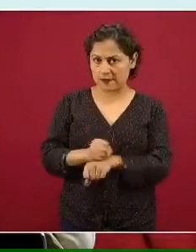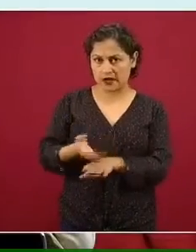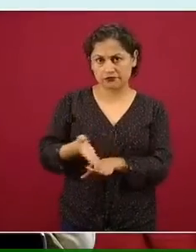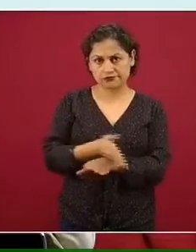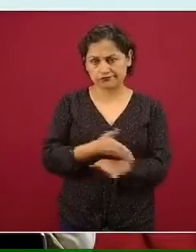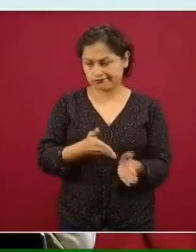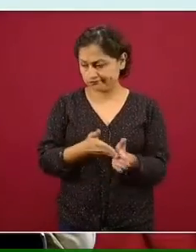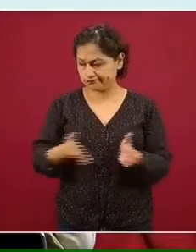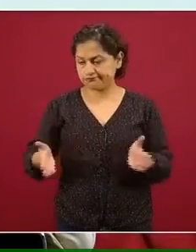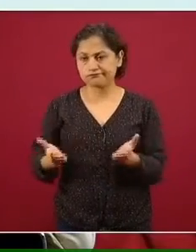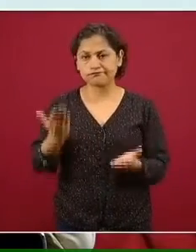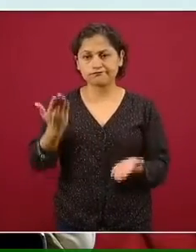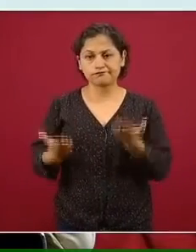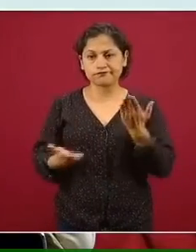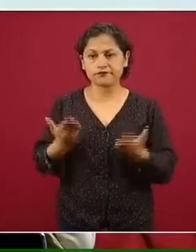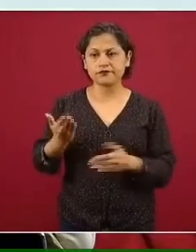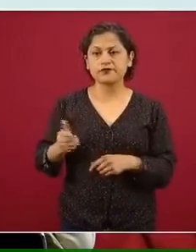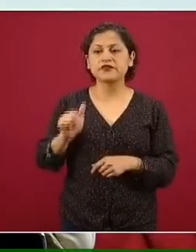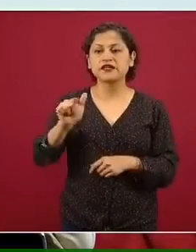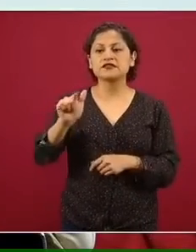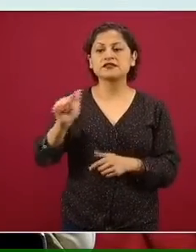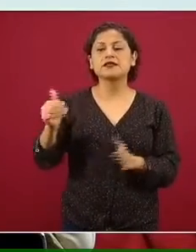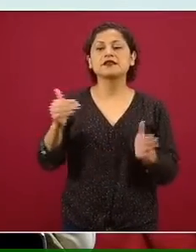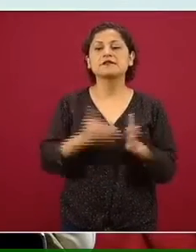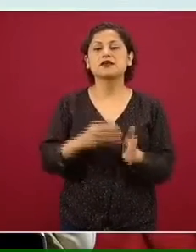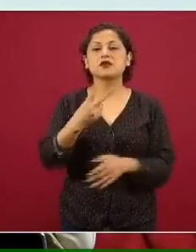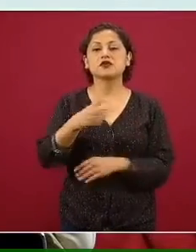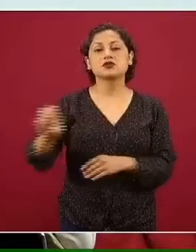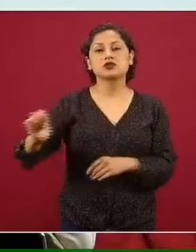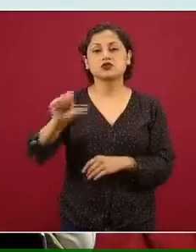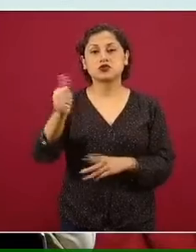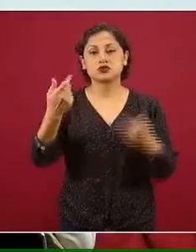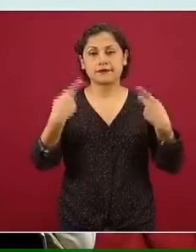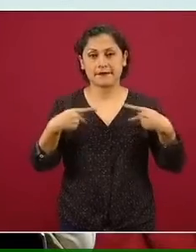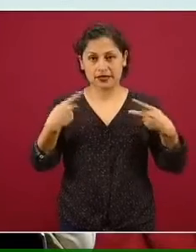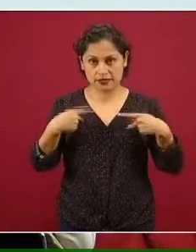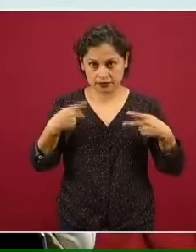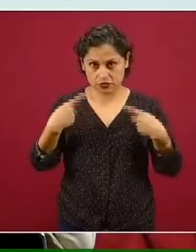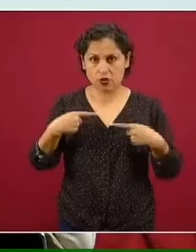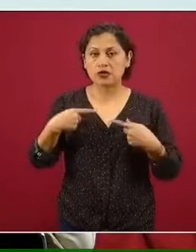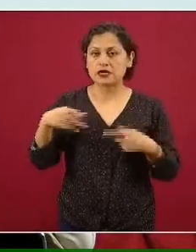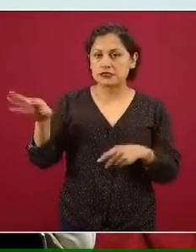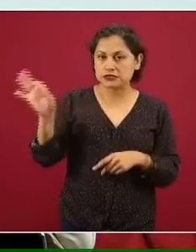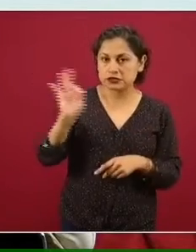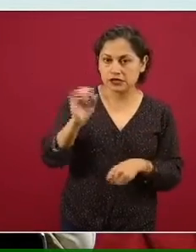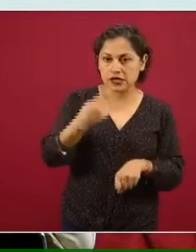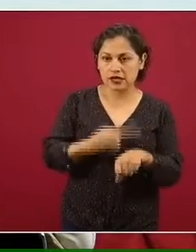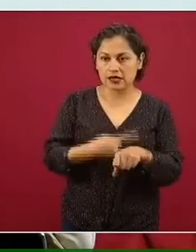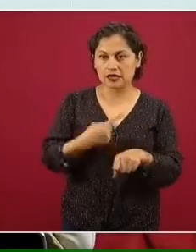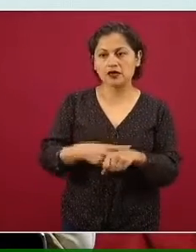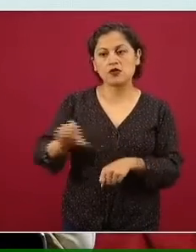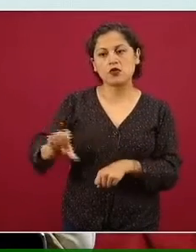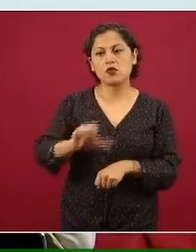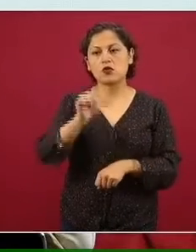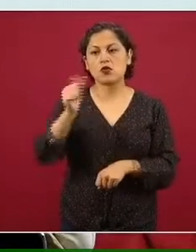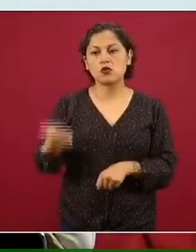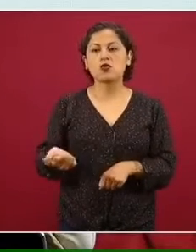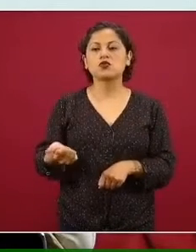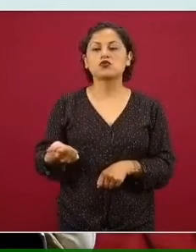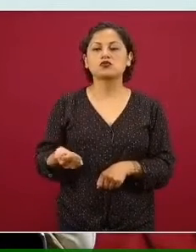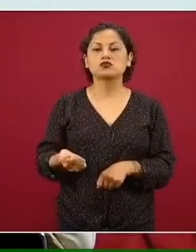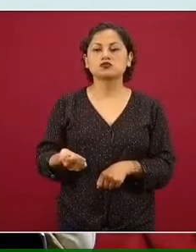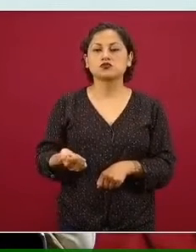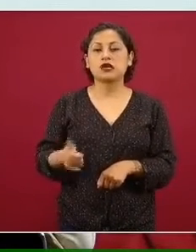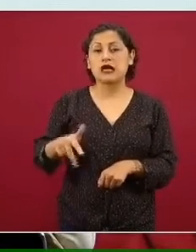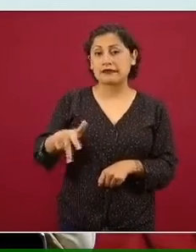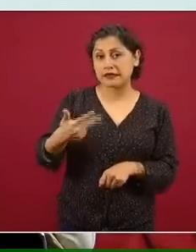medido. 17.211 los casos estimados, pero de estos los casos activos también estimados representarían